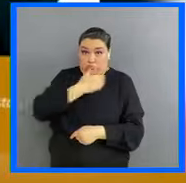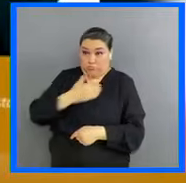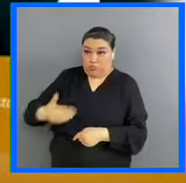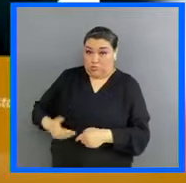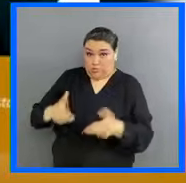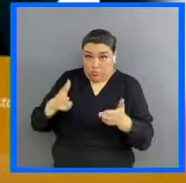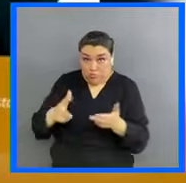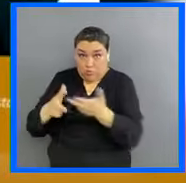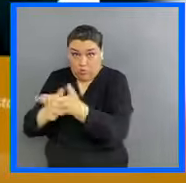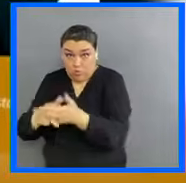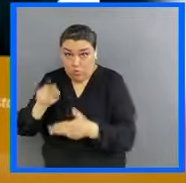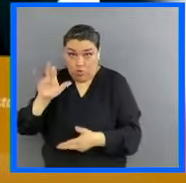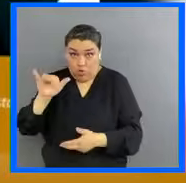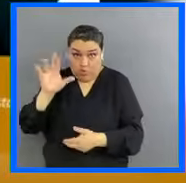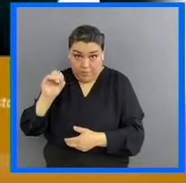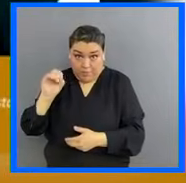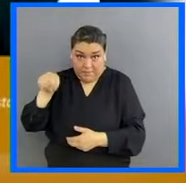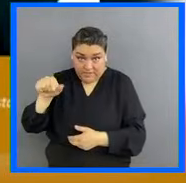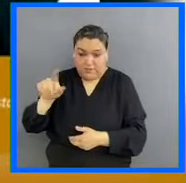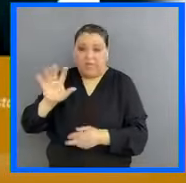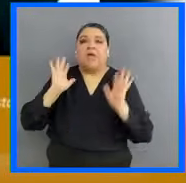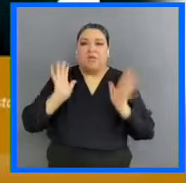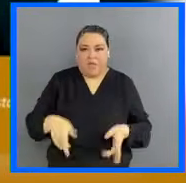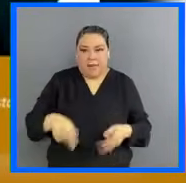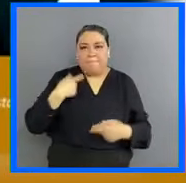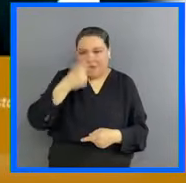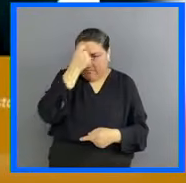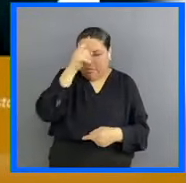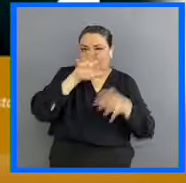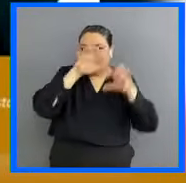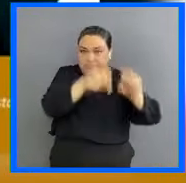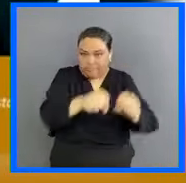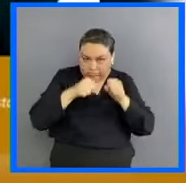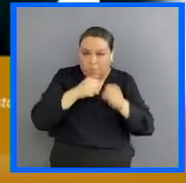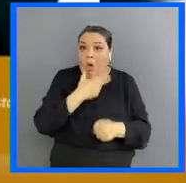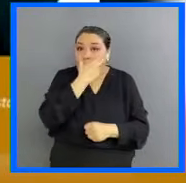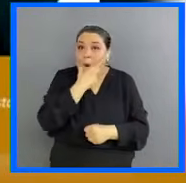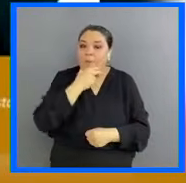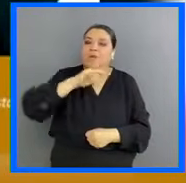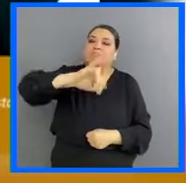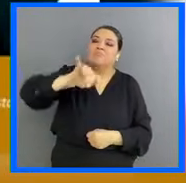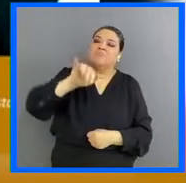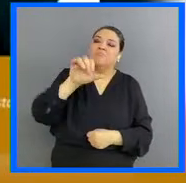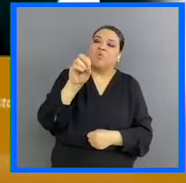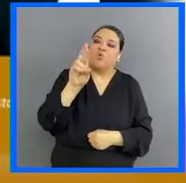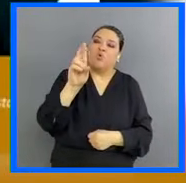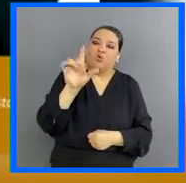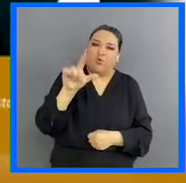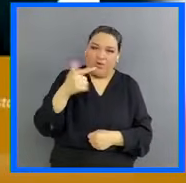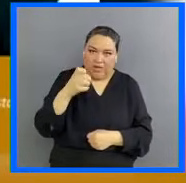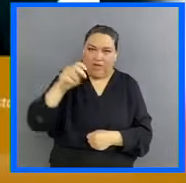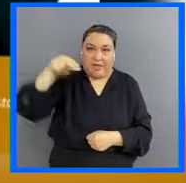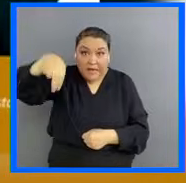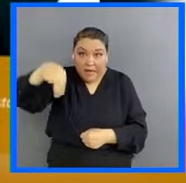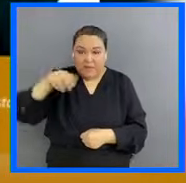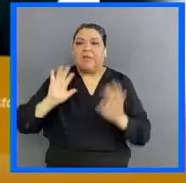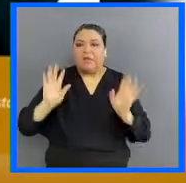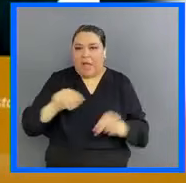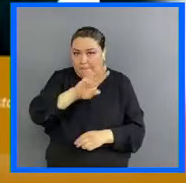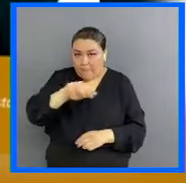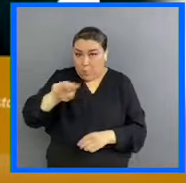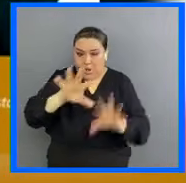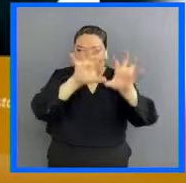Michoacán, Carlos Manzo. Se trata de Jorge Armando N., quien fue detenido en Morelia y es presunto líder de una